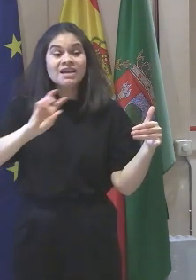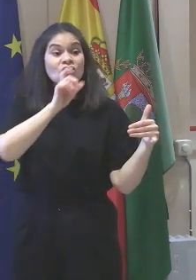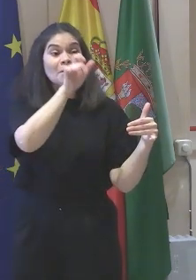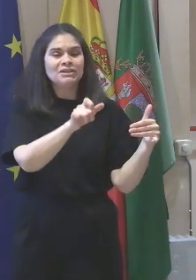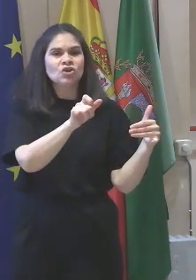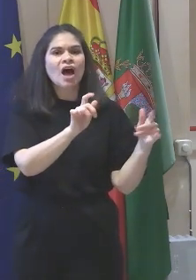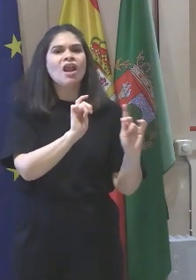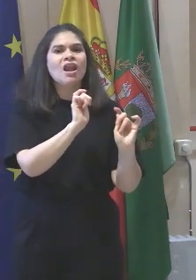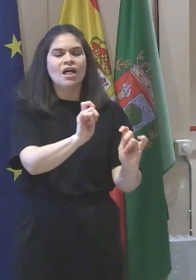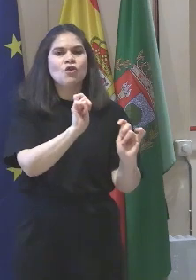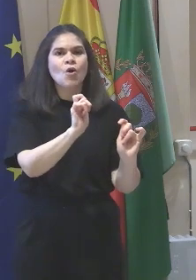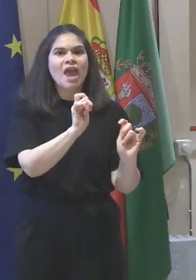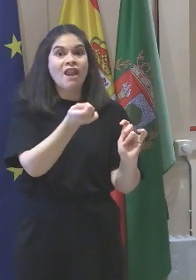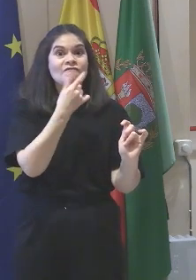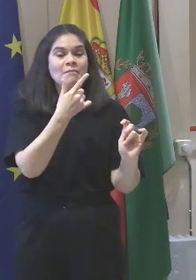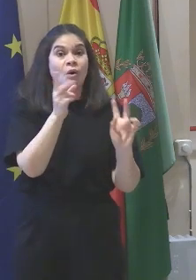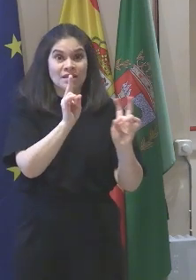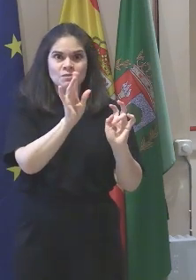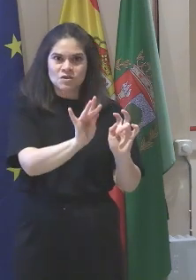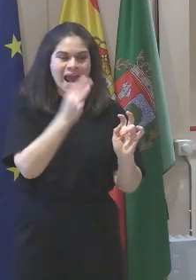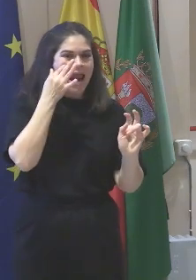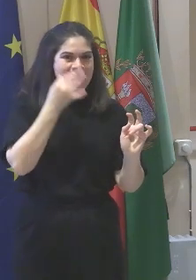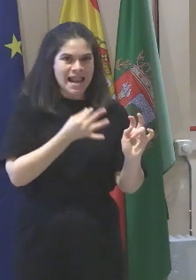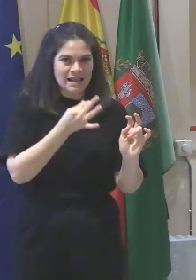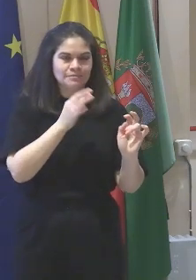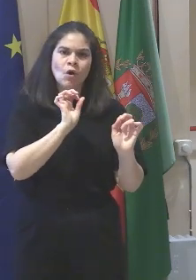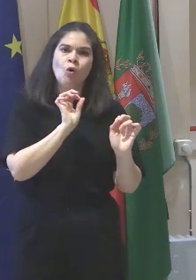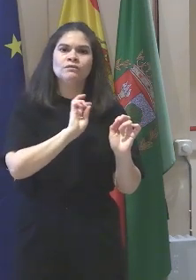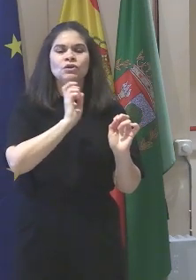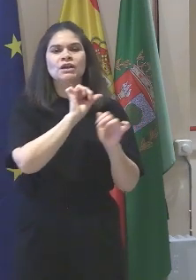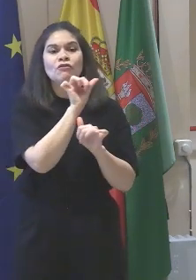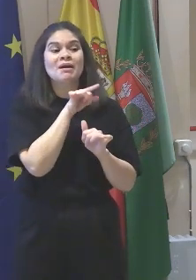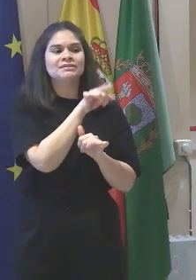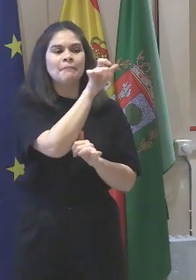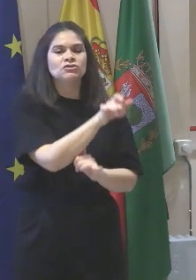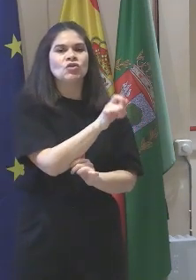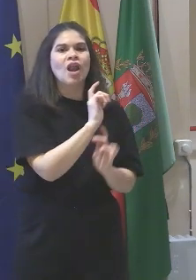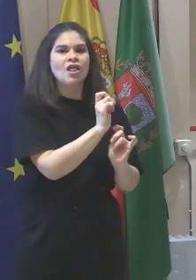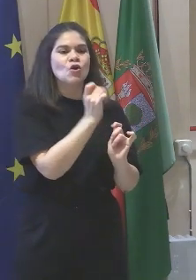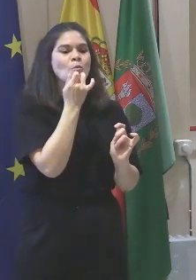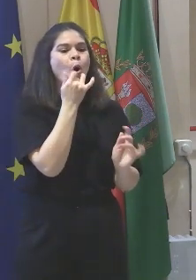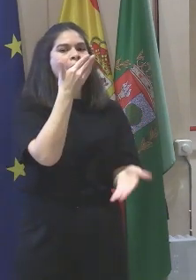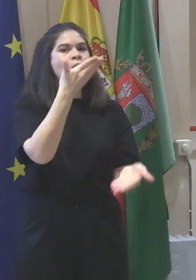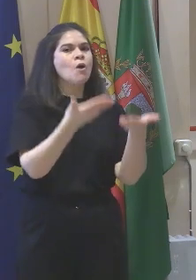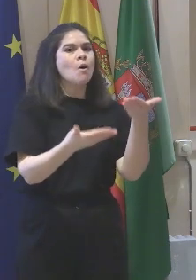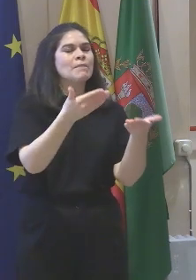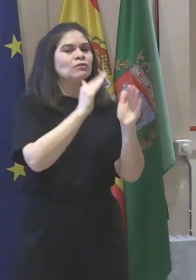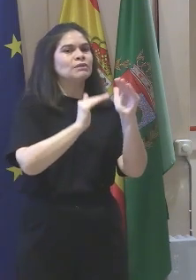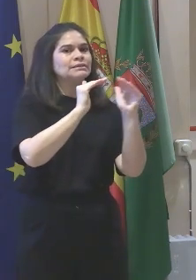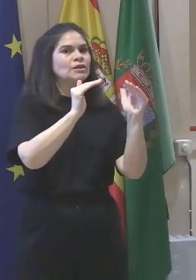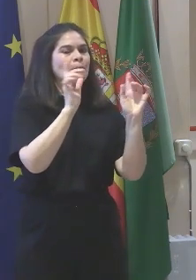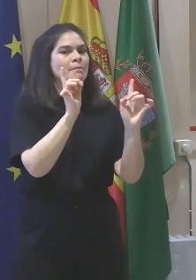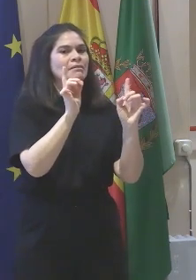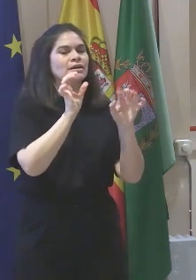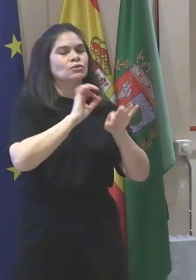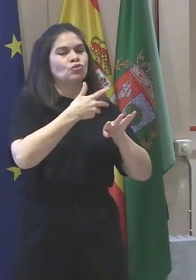le voy a dar el fármaco activo. O de otra manera, a esta persona le voy a dar el comparador estándar para prevenir la diabetes